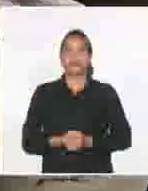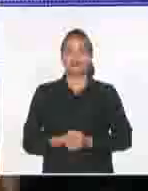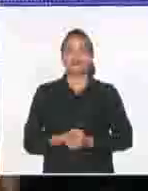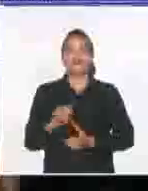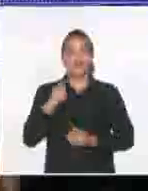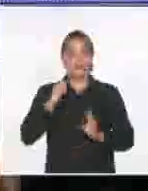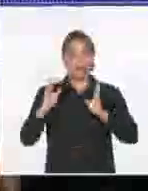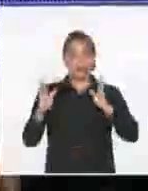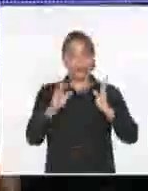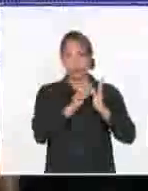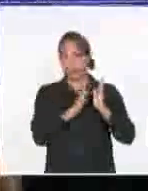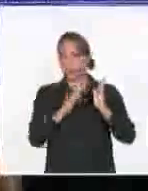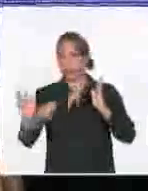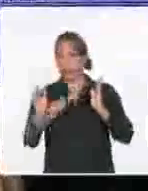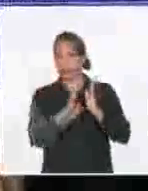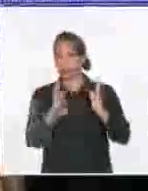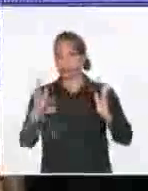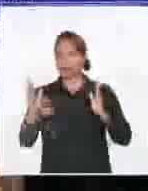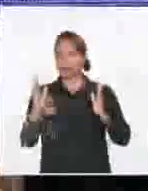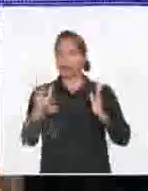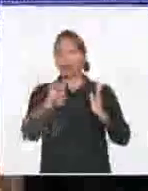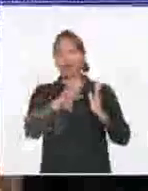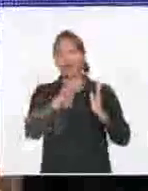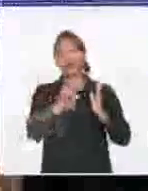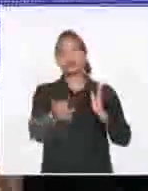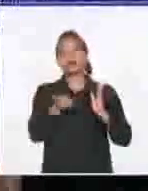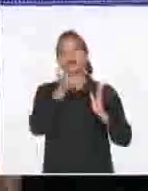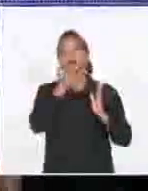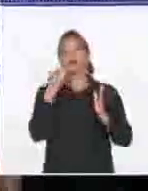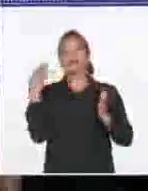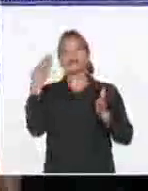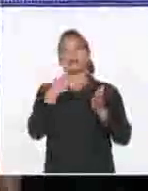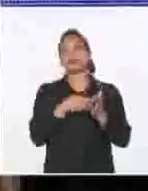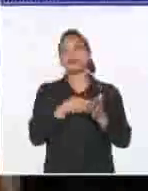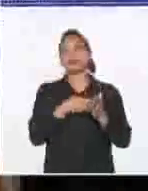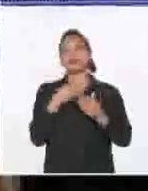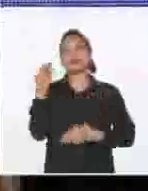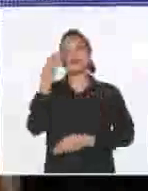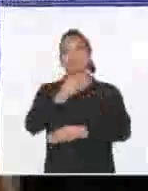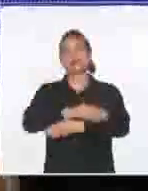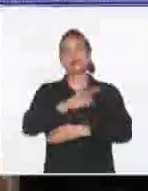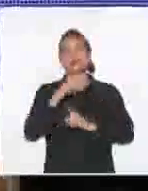periodo, estos daños directos del bloqueo al turismo